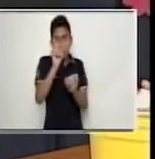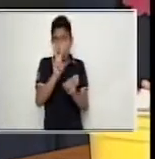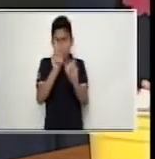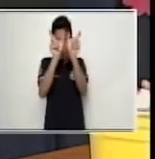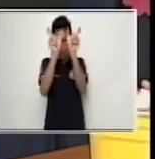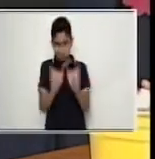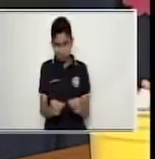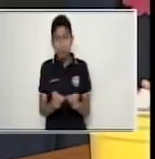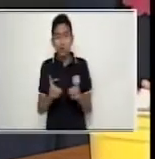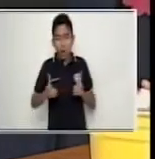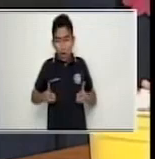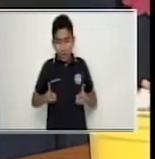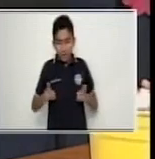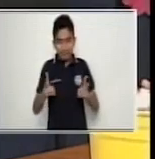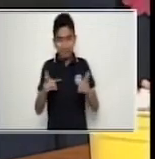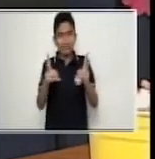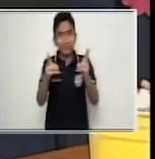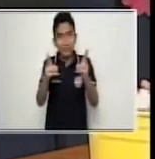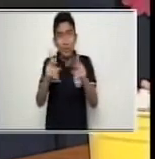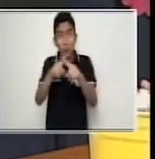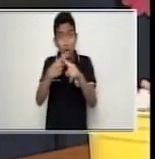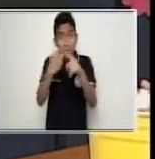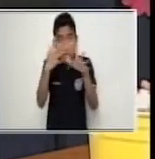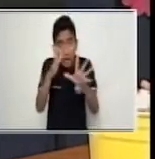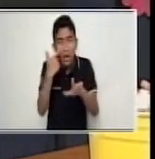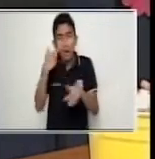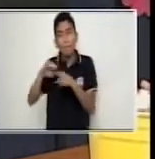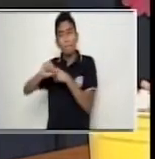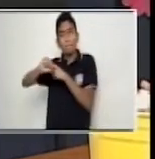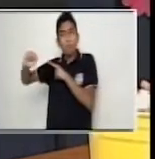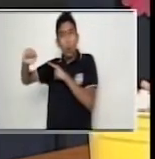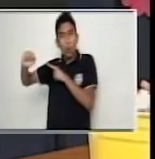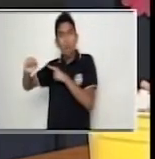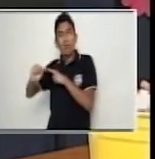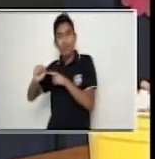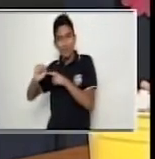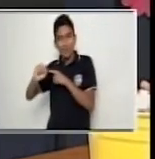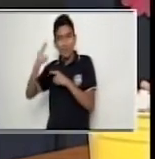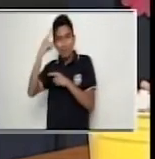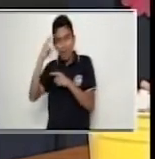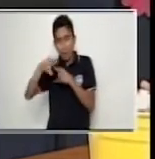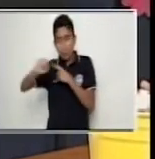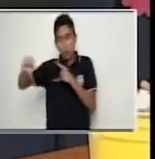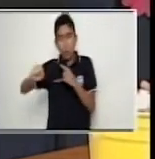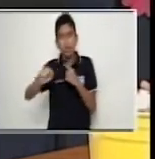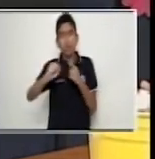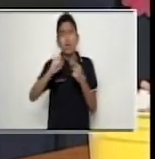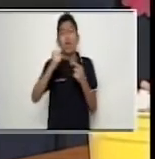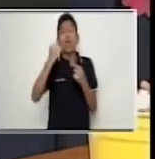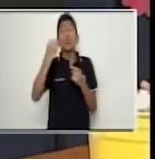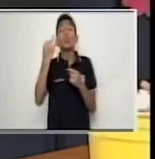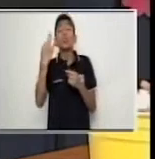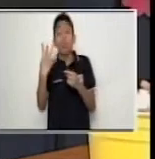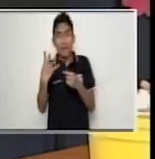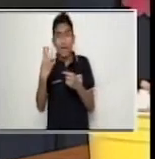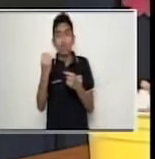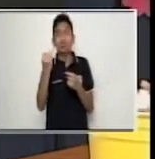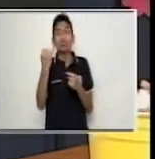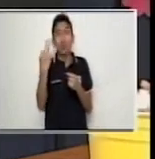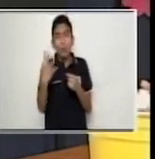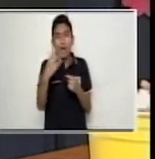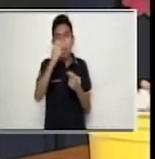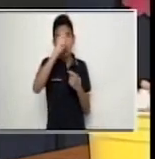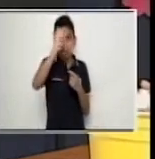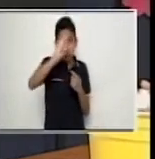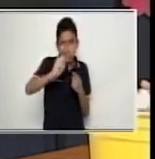filas, vas a utilizar un marcador y vamos a numerar en estos espacios lo que son los